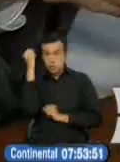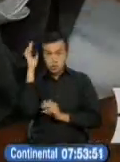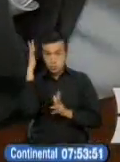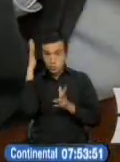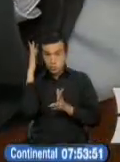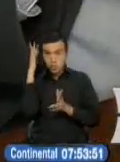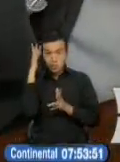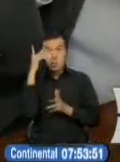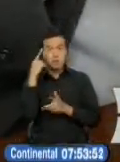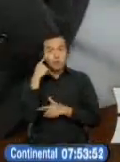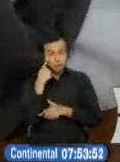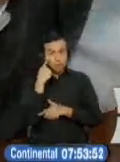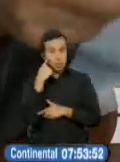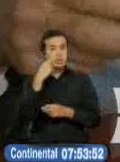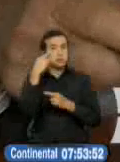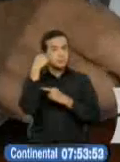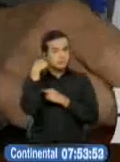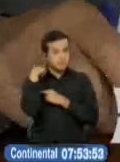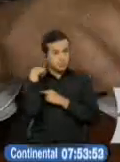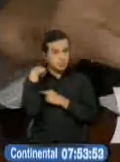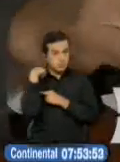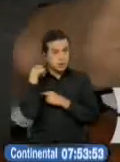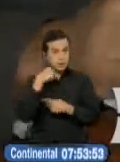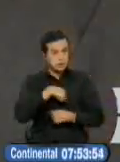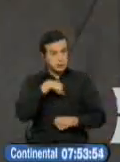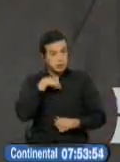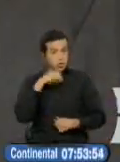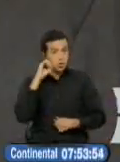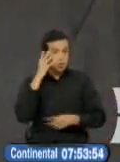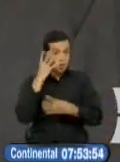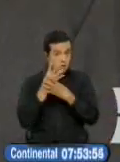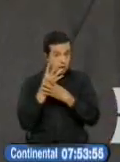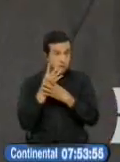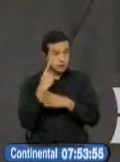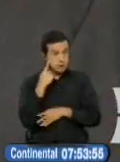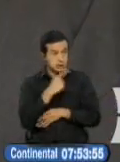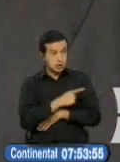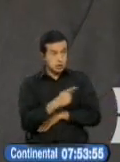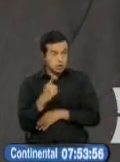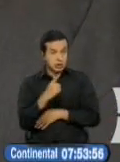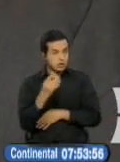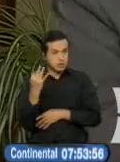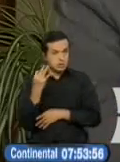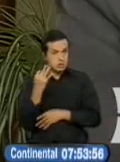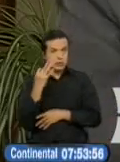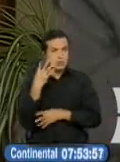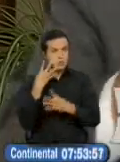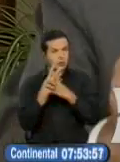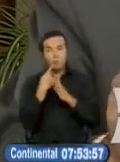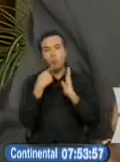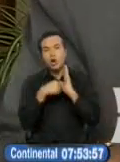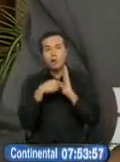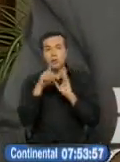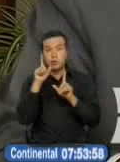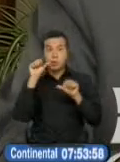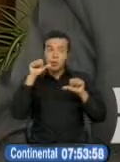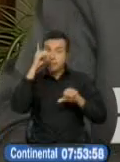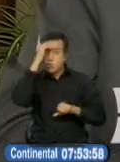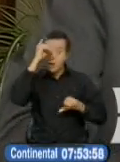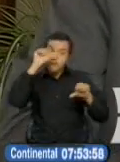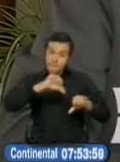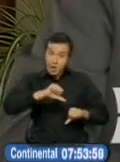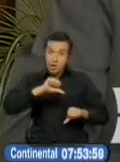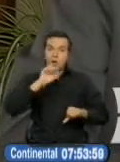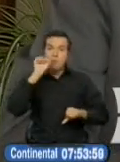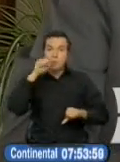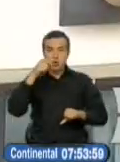De darse responsabilidades de carácter civil o penal, dice el exfuncionario, estas causas serían imprescriptibles. Sí, cuando es ilegal, hay el derecho